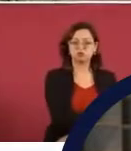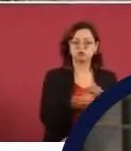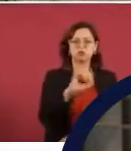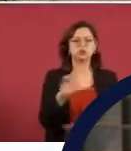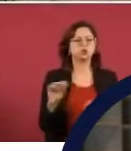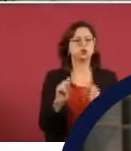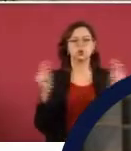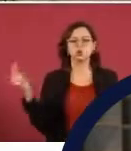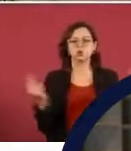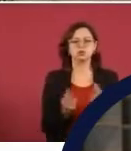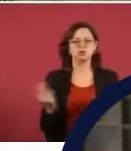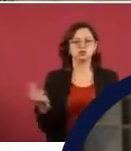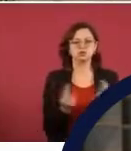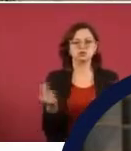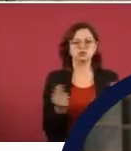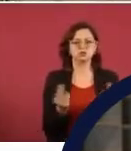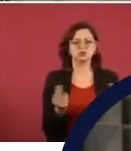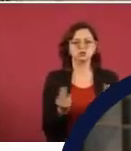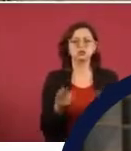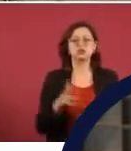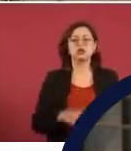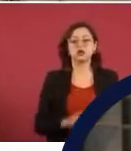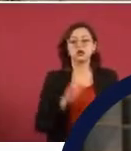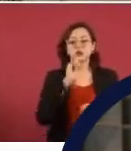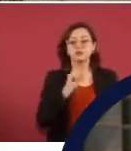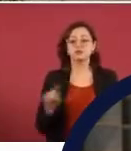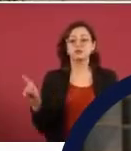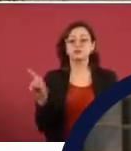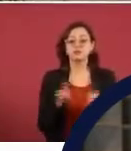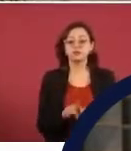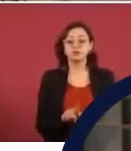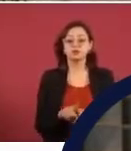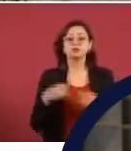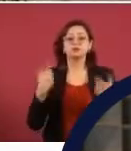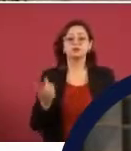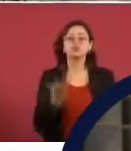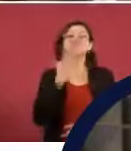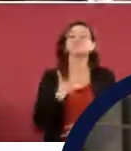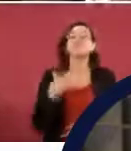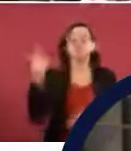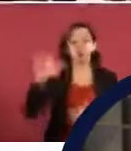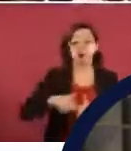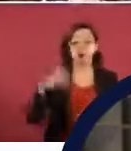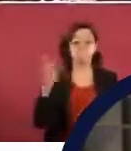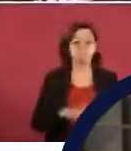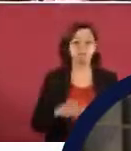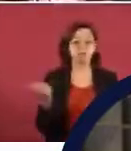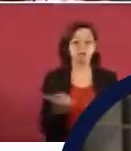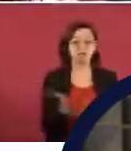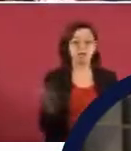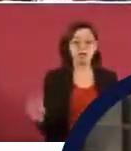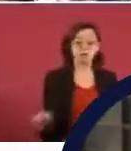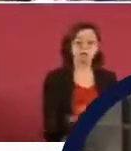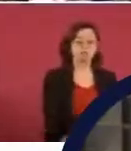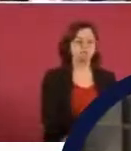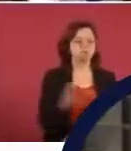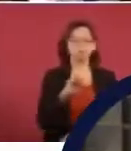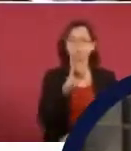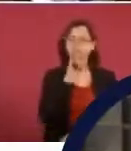expertos en los distintos temas, cuando dicen, no, pues es que así no se va a poder, es decir, generando, por ejemplo, un clima de